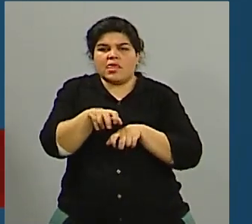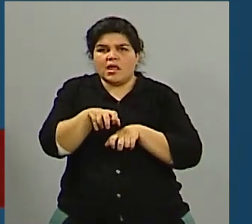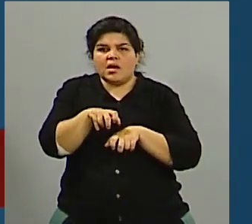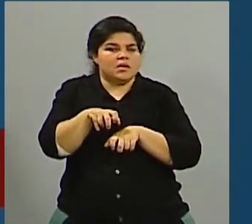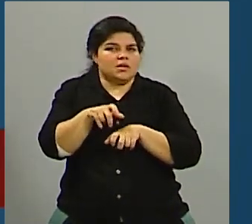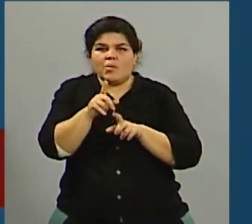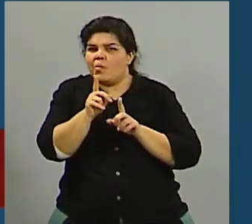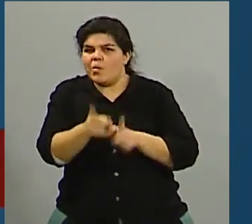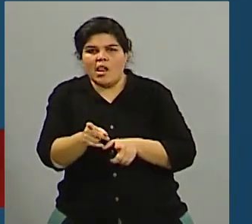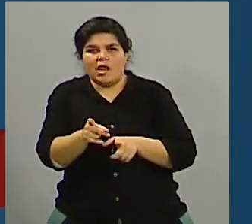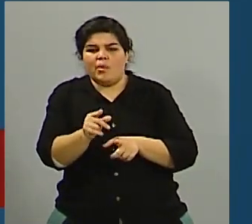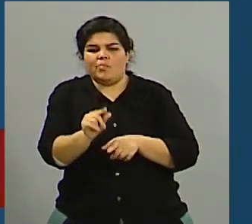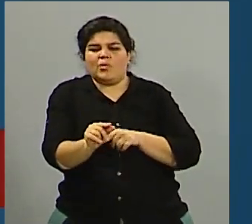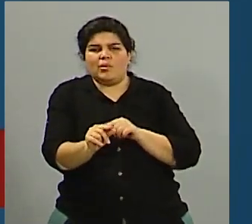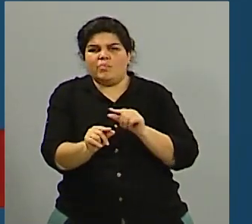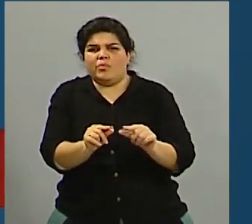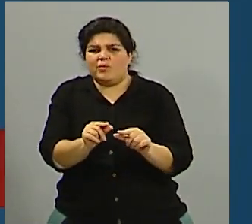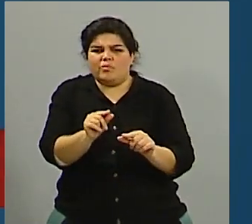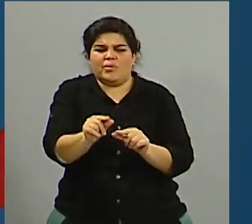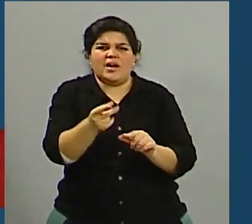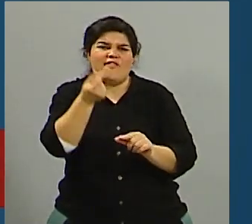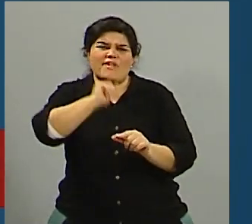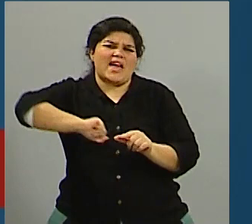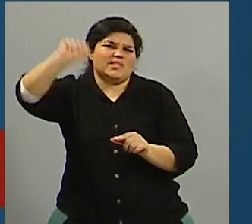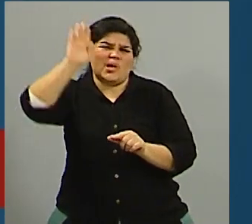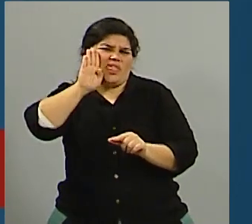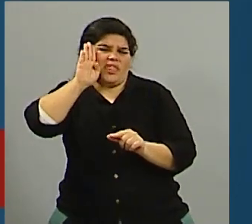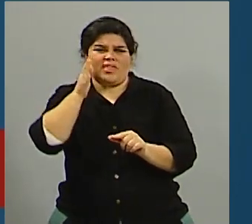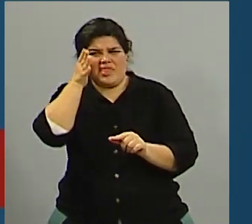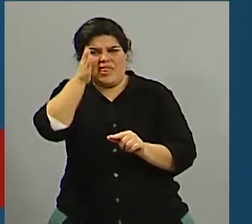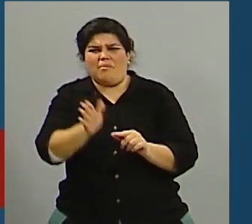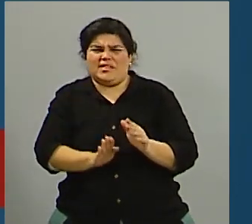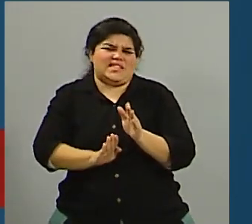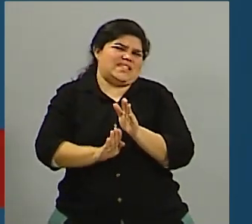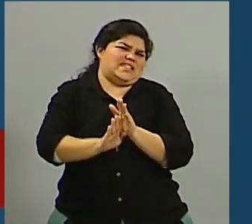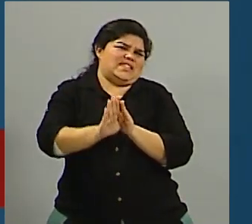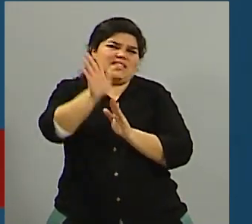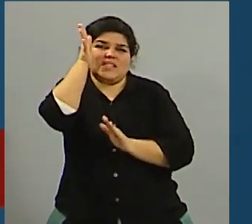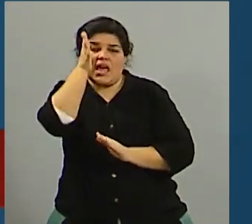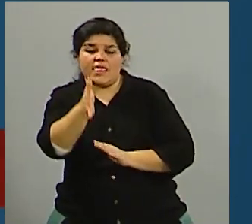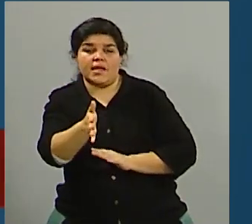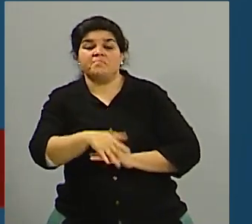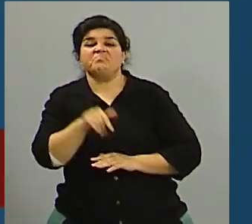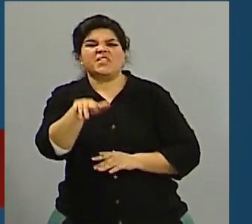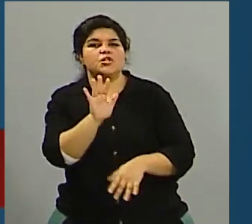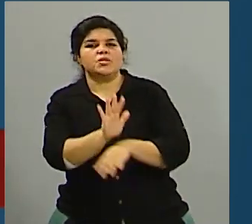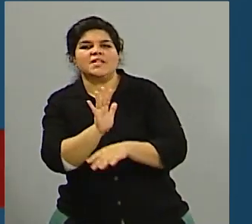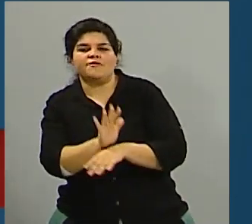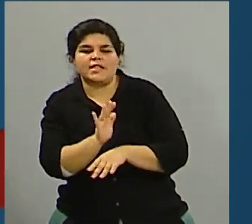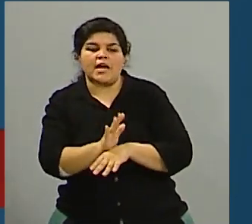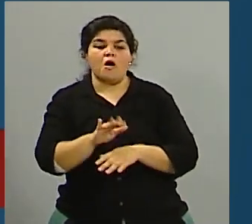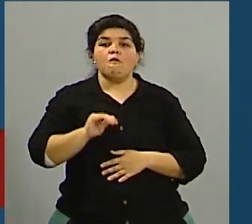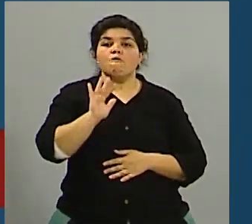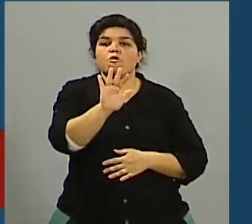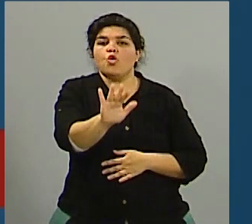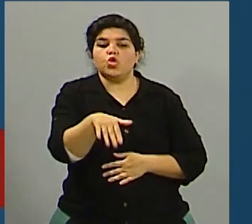consumo. Claro. Y esto genera mucha incertidumbre. Esto también genera incertidumbre a la hora de hacerle